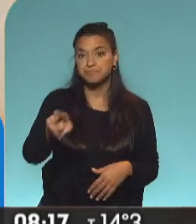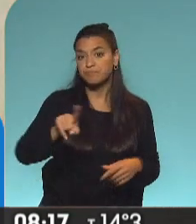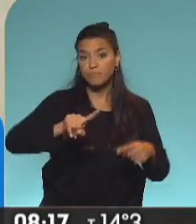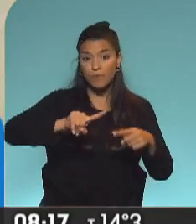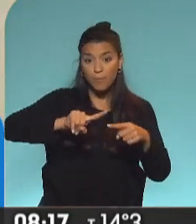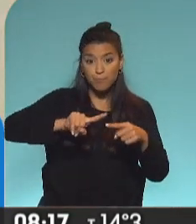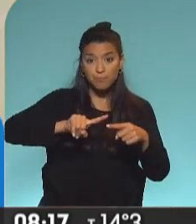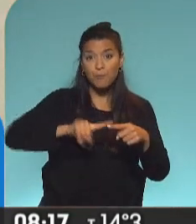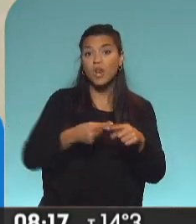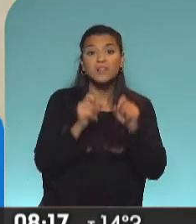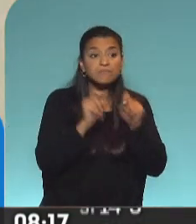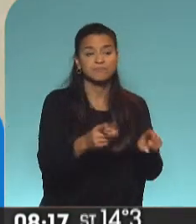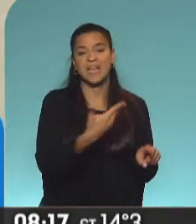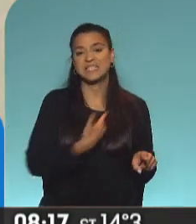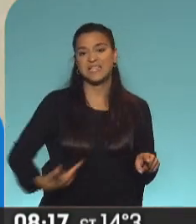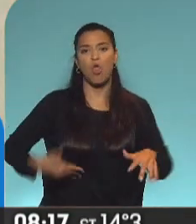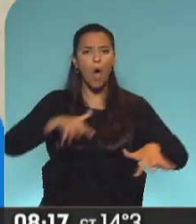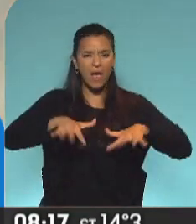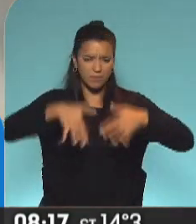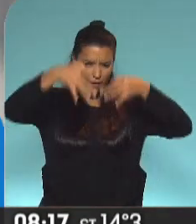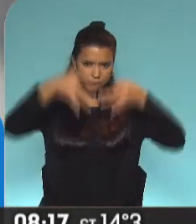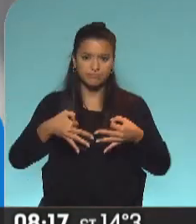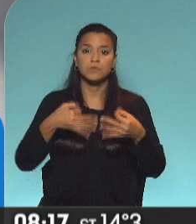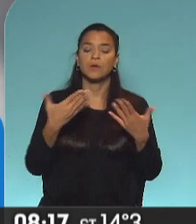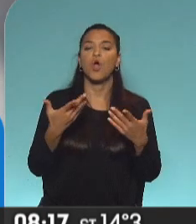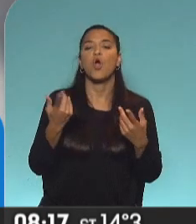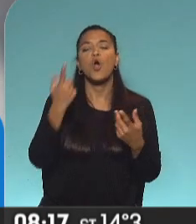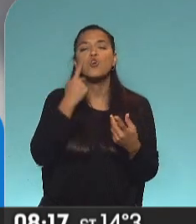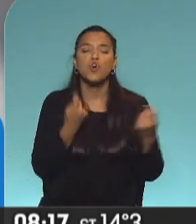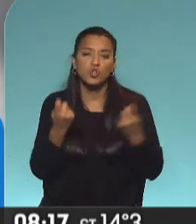política estatal activa se logró el control del foco.